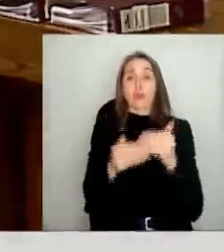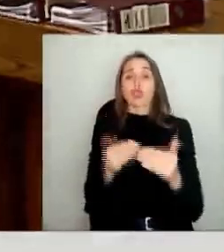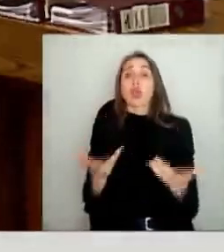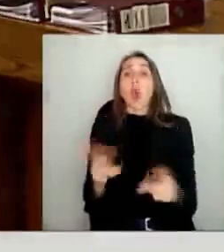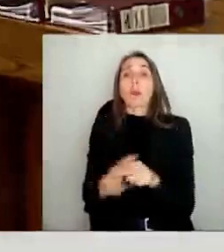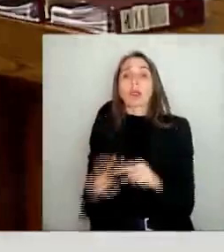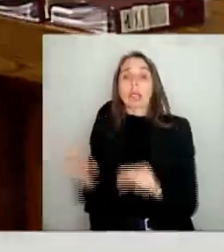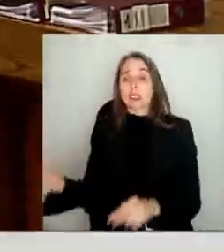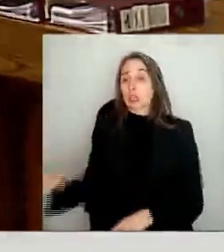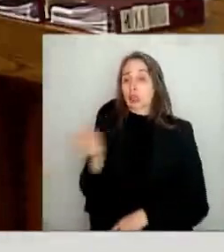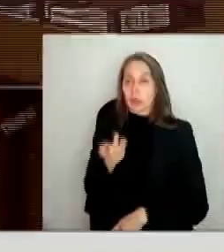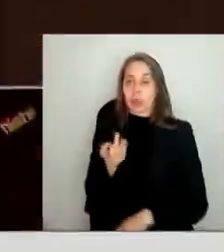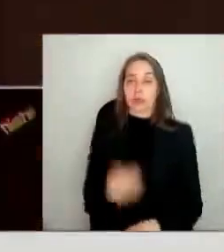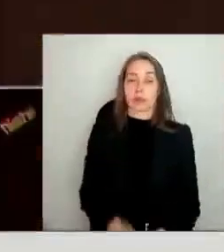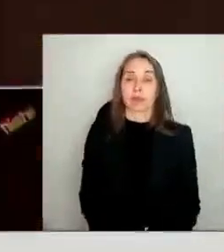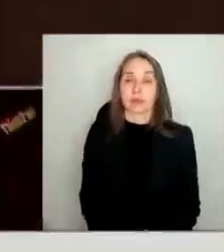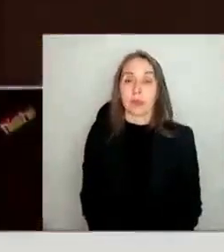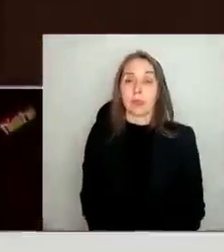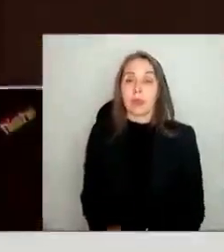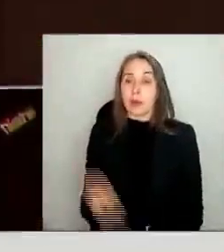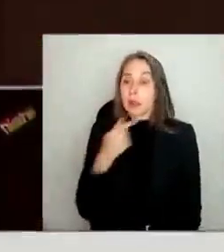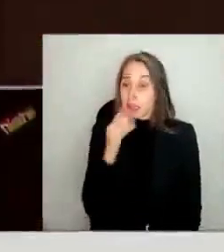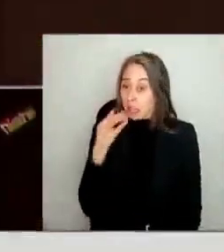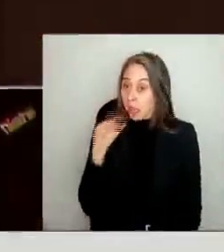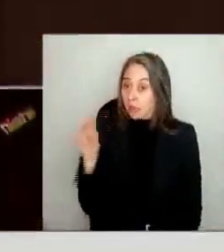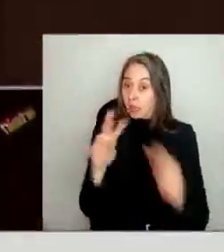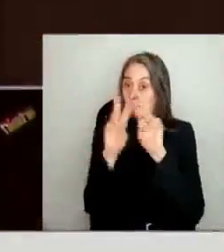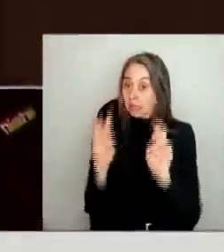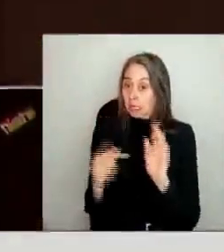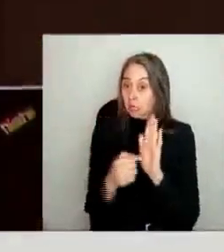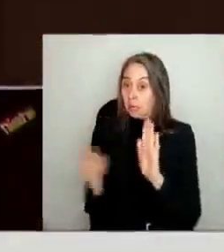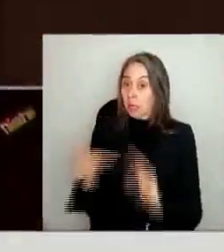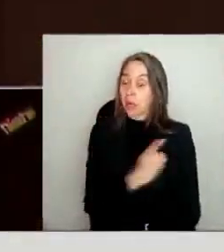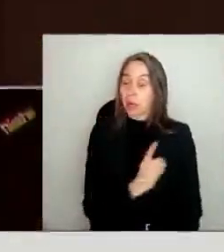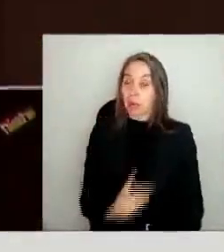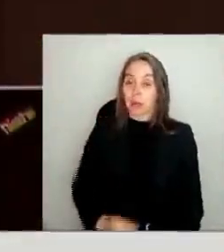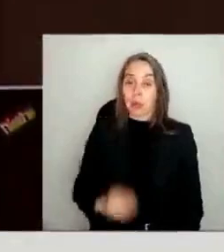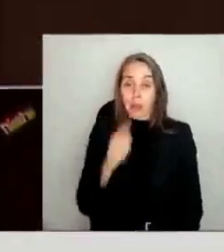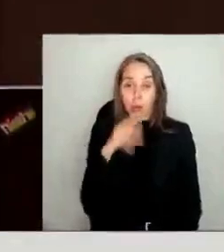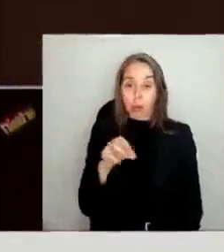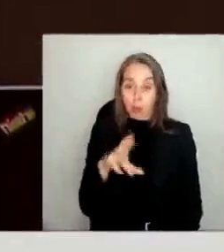procedimiento va a tomar la palabra sobre el punto diputado diputado Moreno tiene la